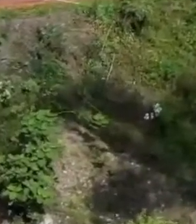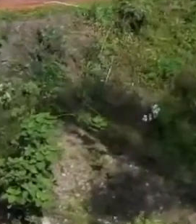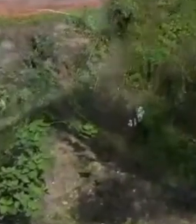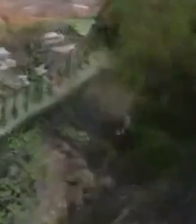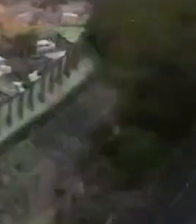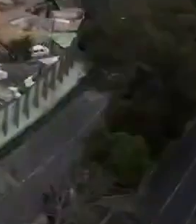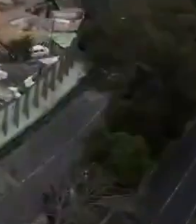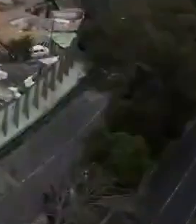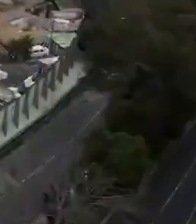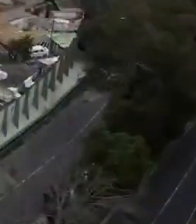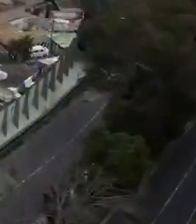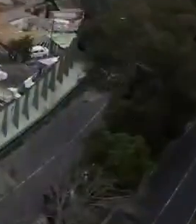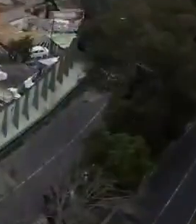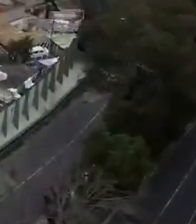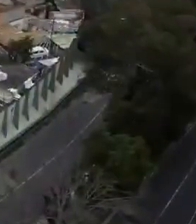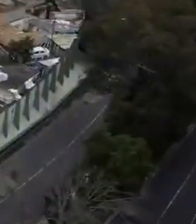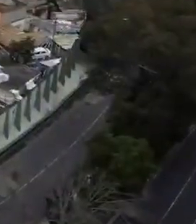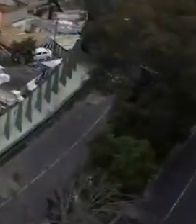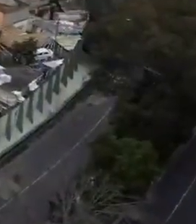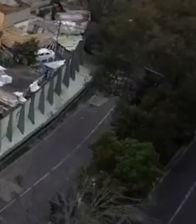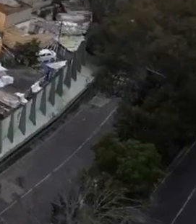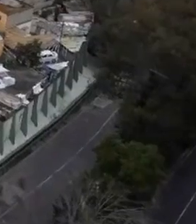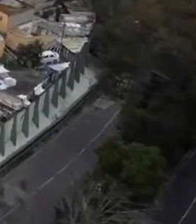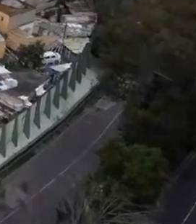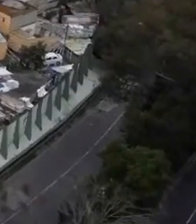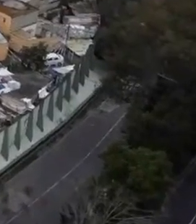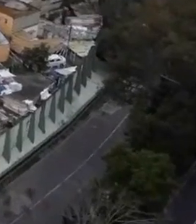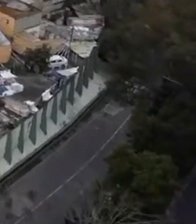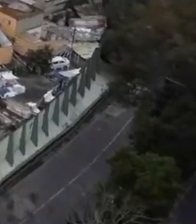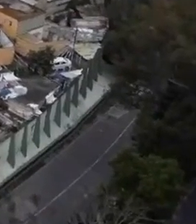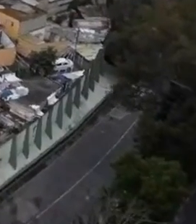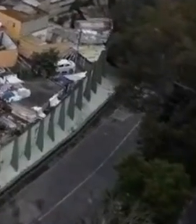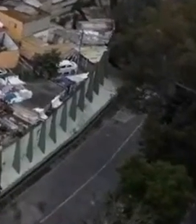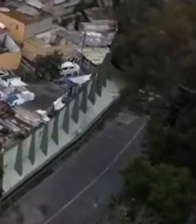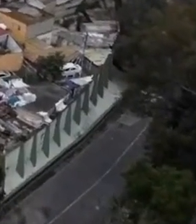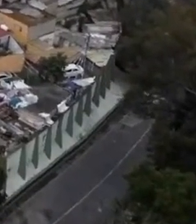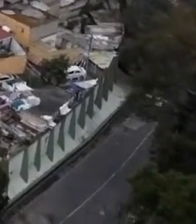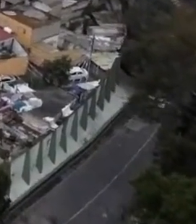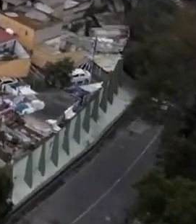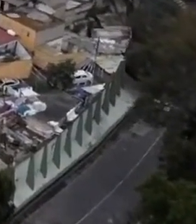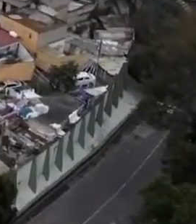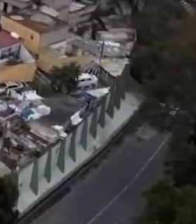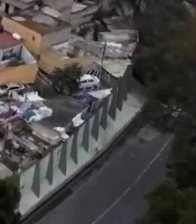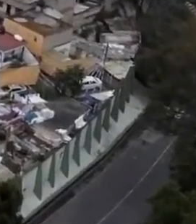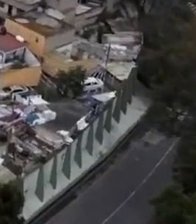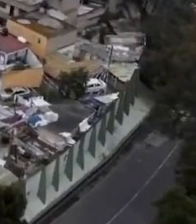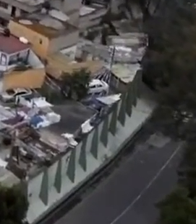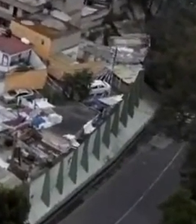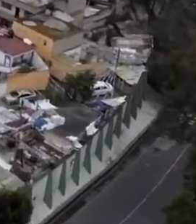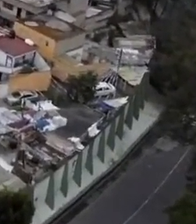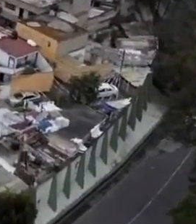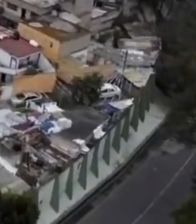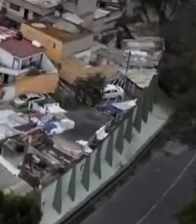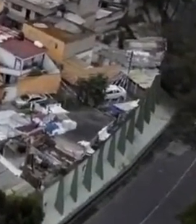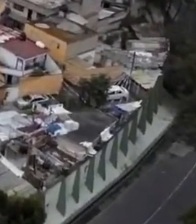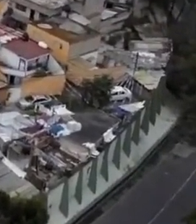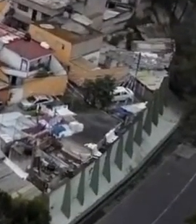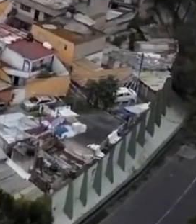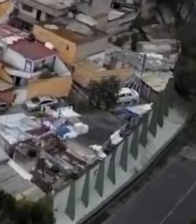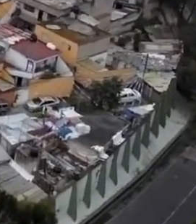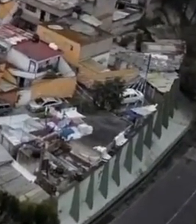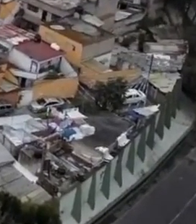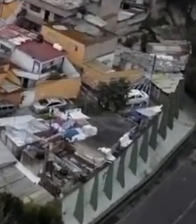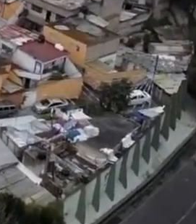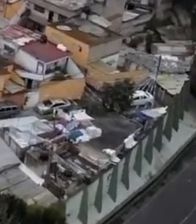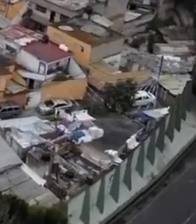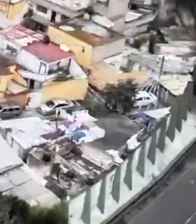voladizo. Estación Vasco de Quiroga. Se inició la perforación y armado de pilas de cimentación profunda para los apoyos de